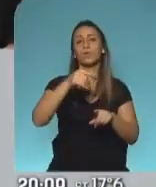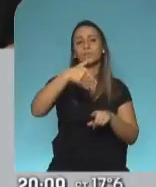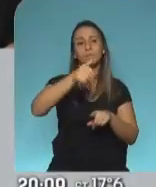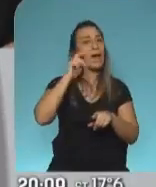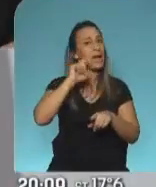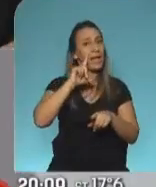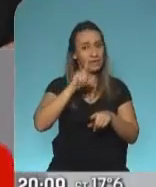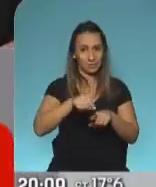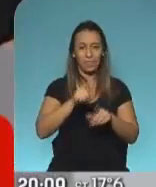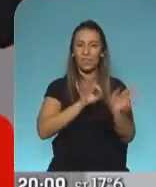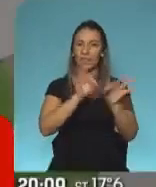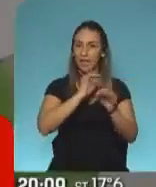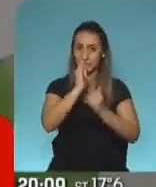detalles.